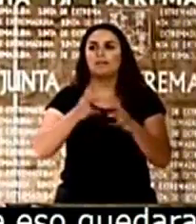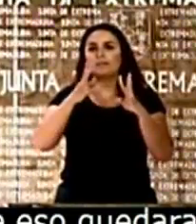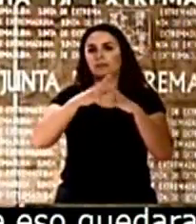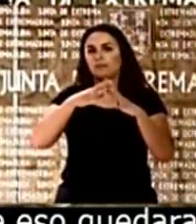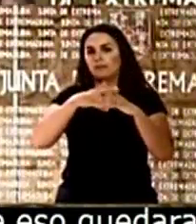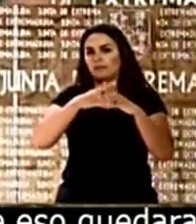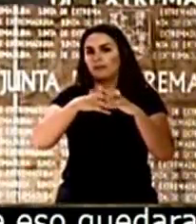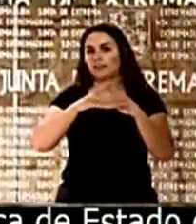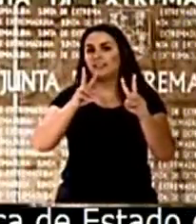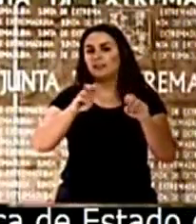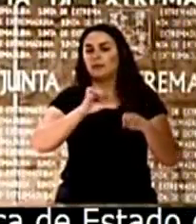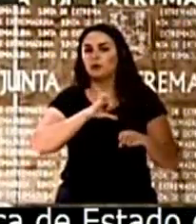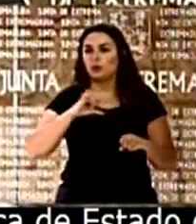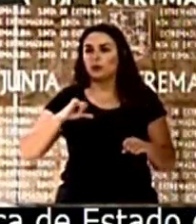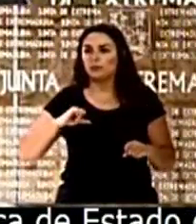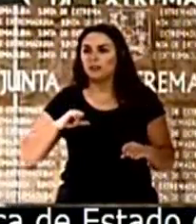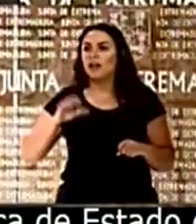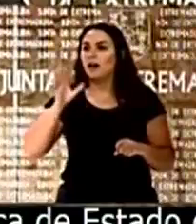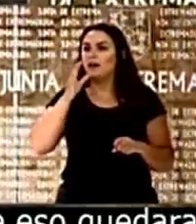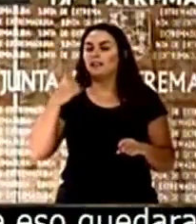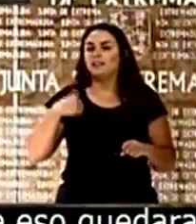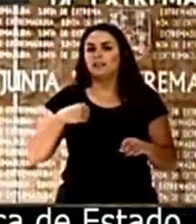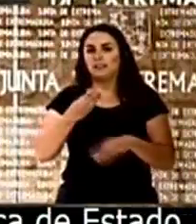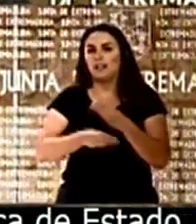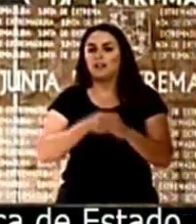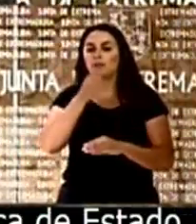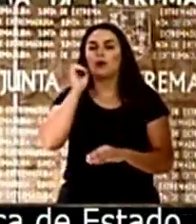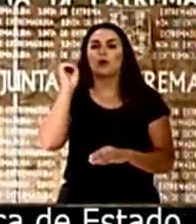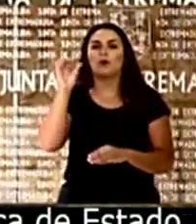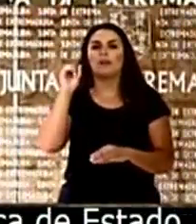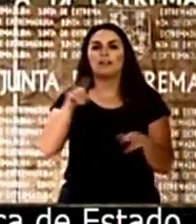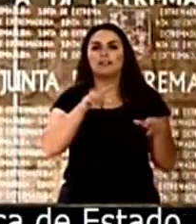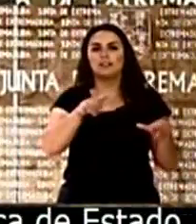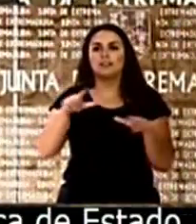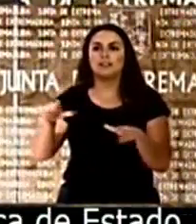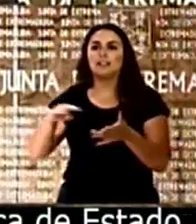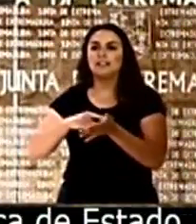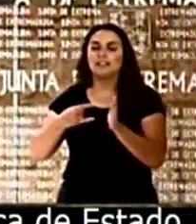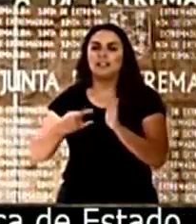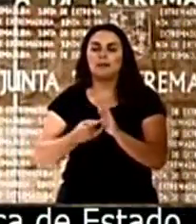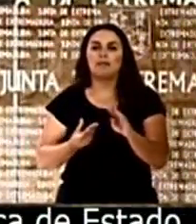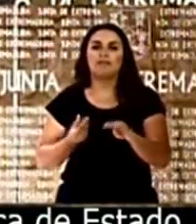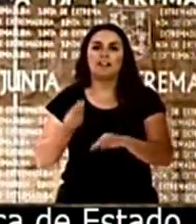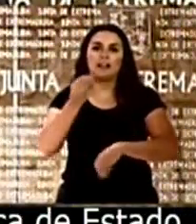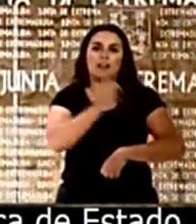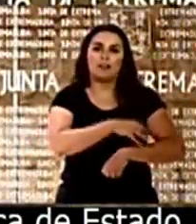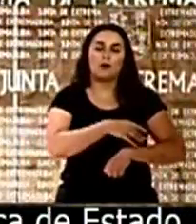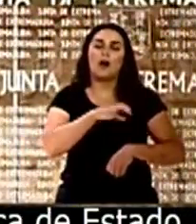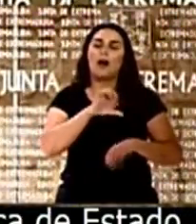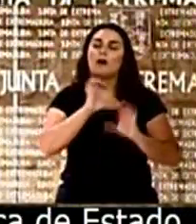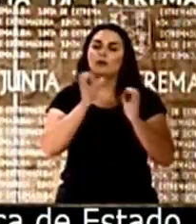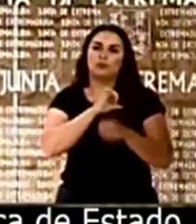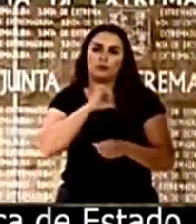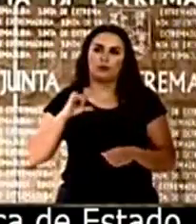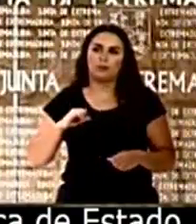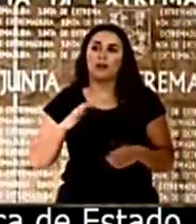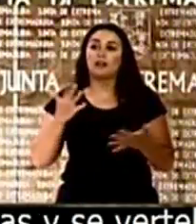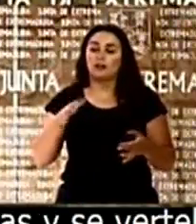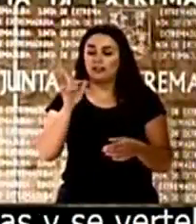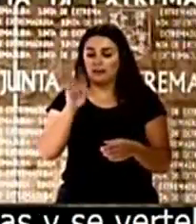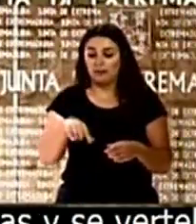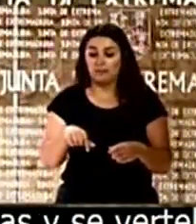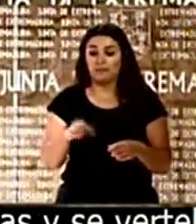Estado de la Autonomía, y el Estado de la Autonomía se vertebra con las conferencias sectoriales y con el sistema de financiación autonómica. Y a partir, como digo,